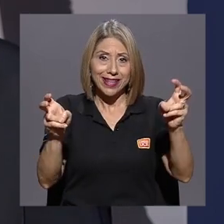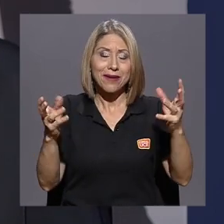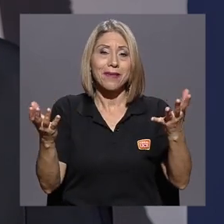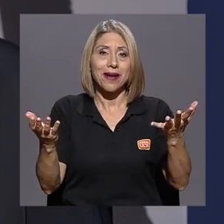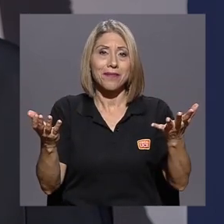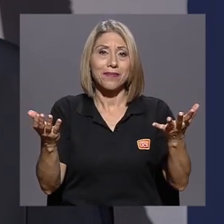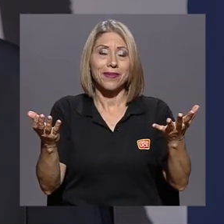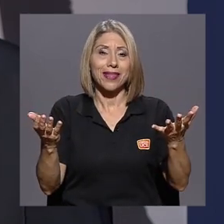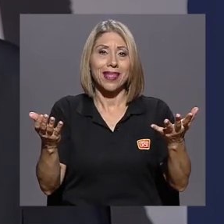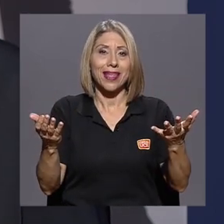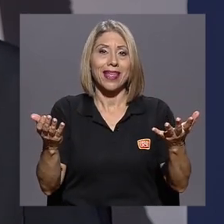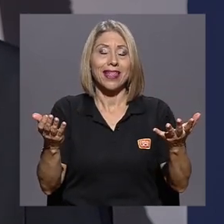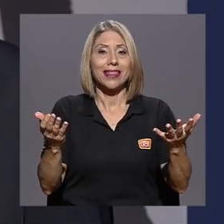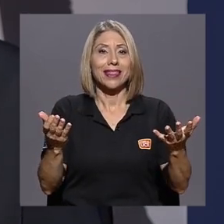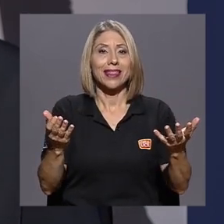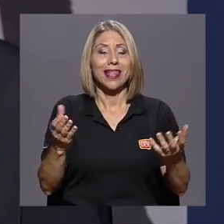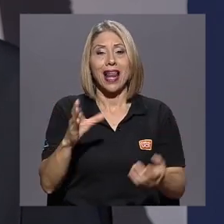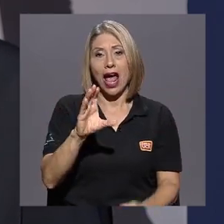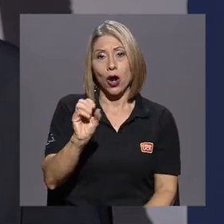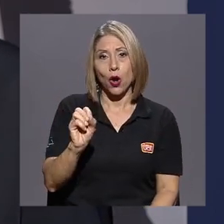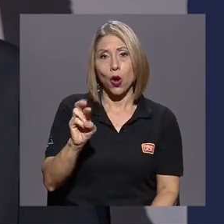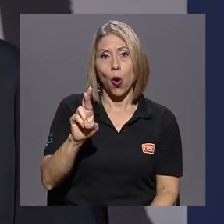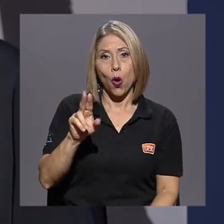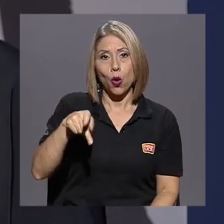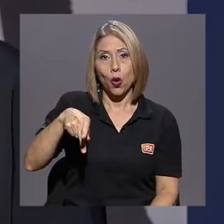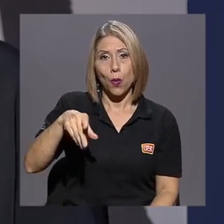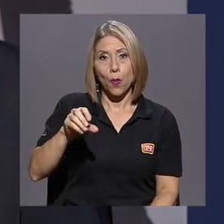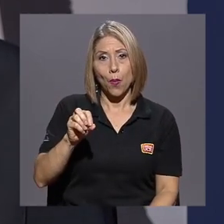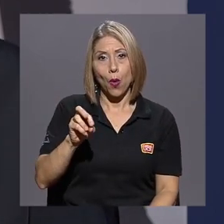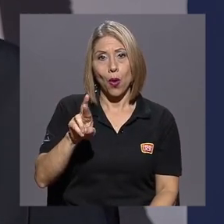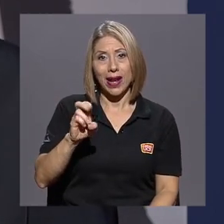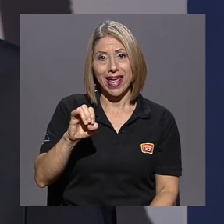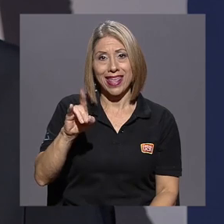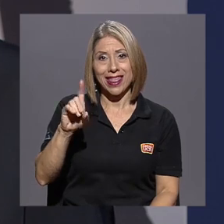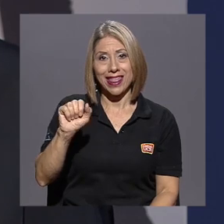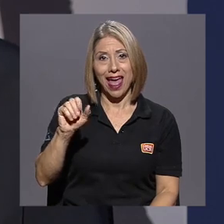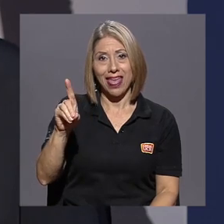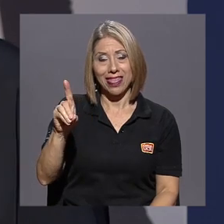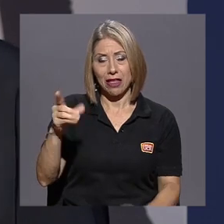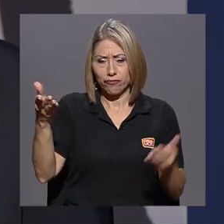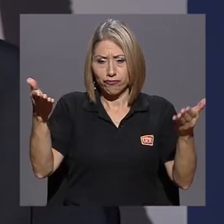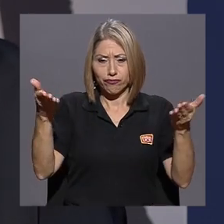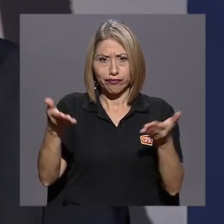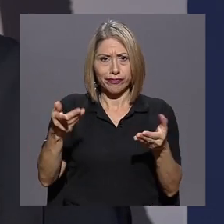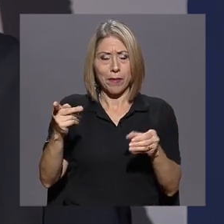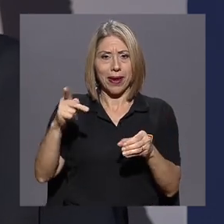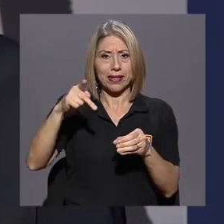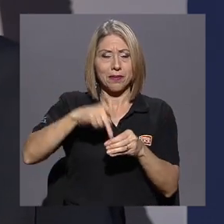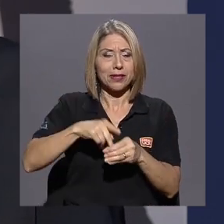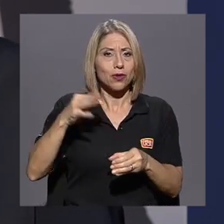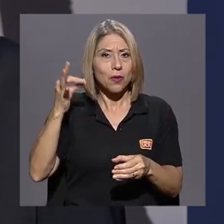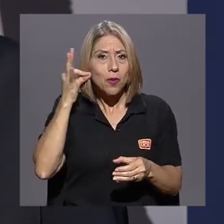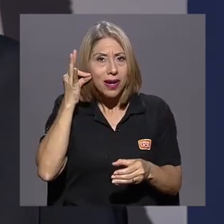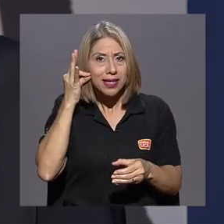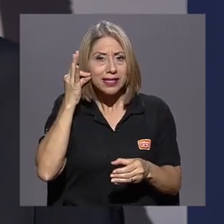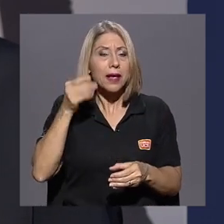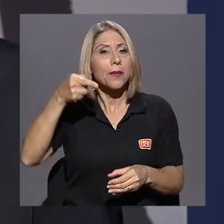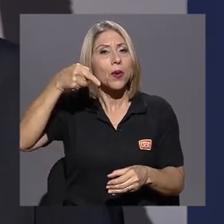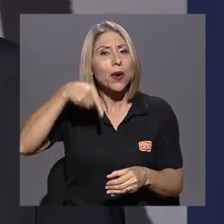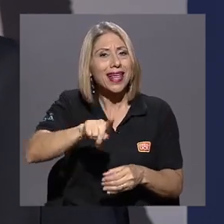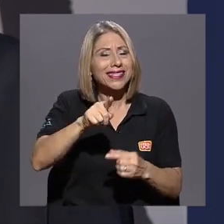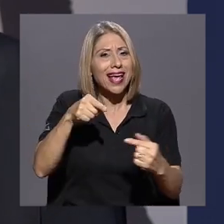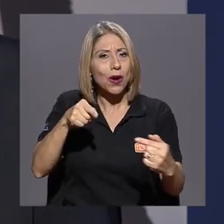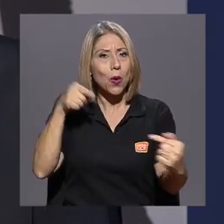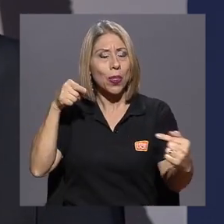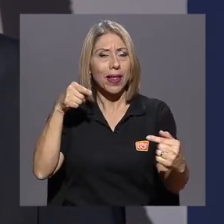de la corporalidad, de la participación de las mujeres, de la violencia contra las